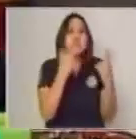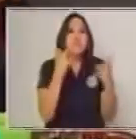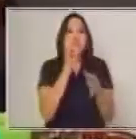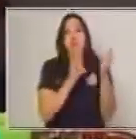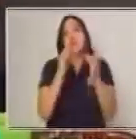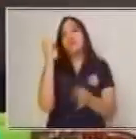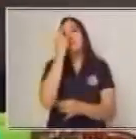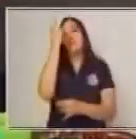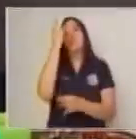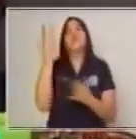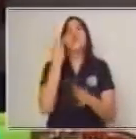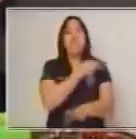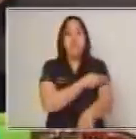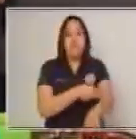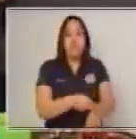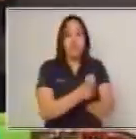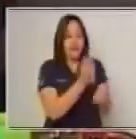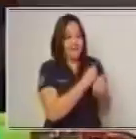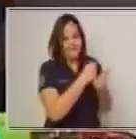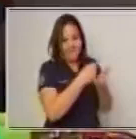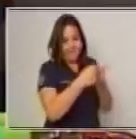importantes de la historia? Anótenlas.